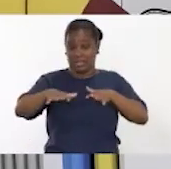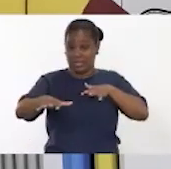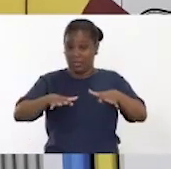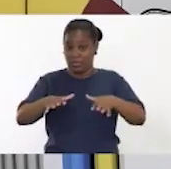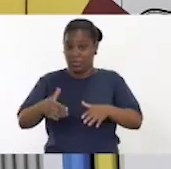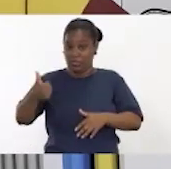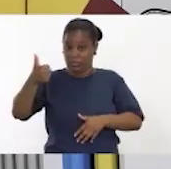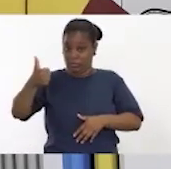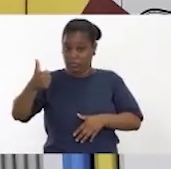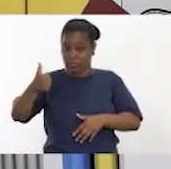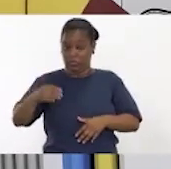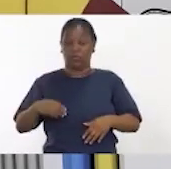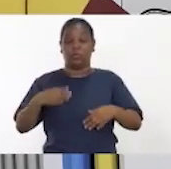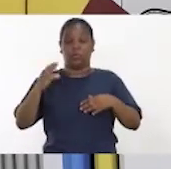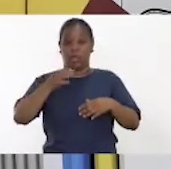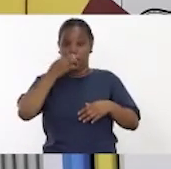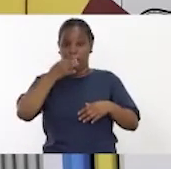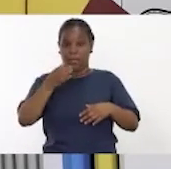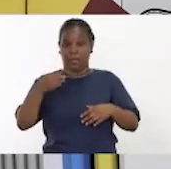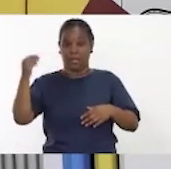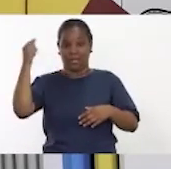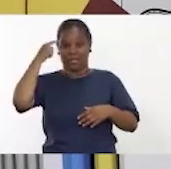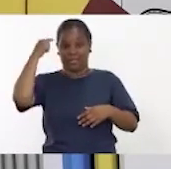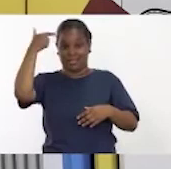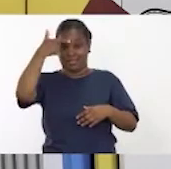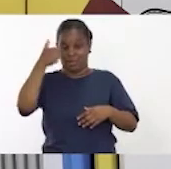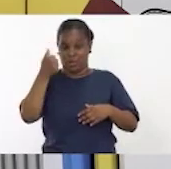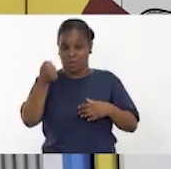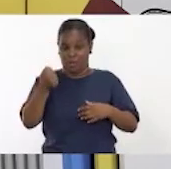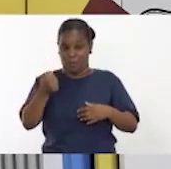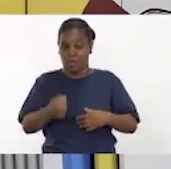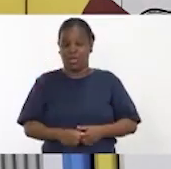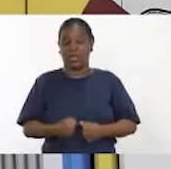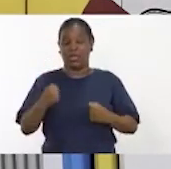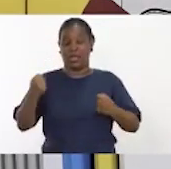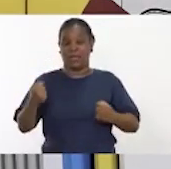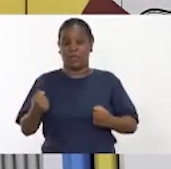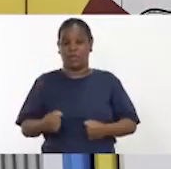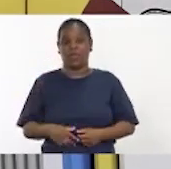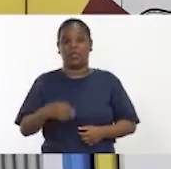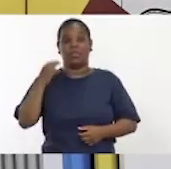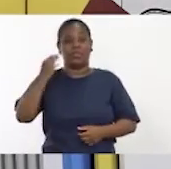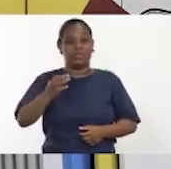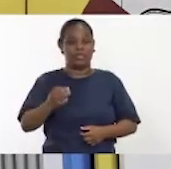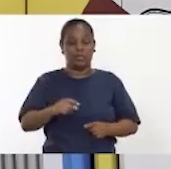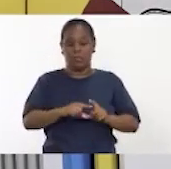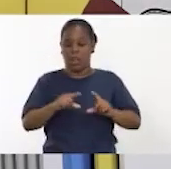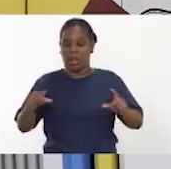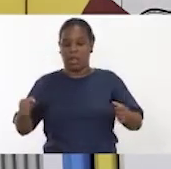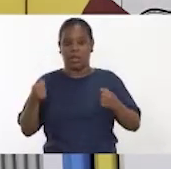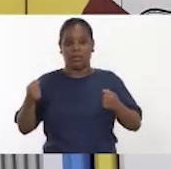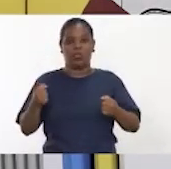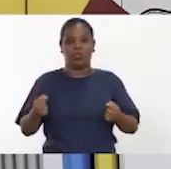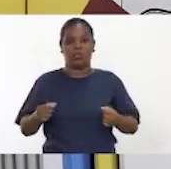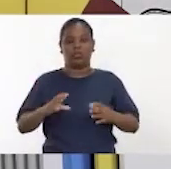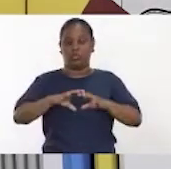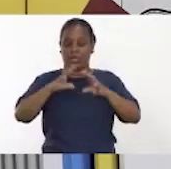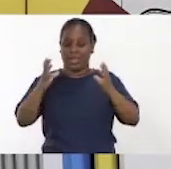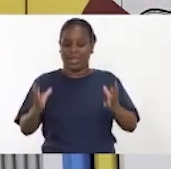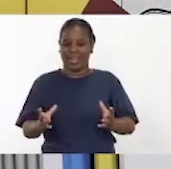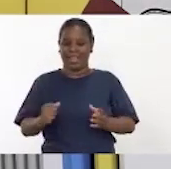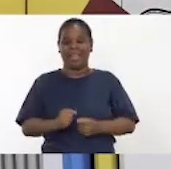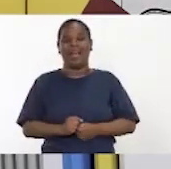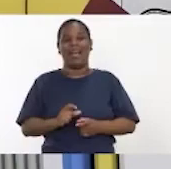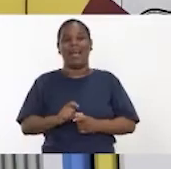el sentido que se esté moviendo, y el pulgar nos indica el sentido de la fuerza. Siempre las fuerzas, siempre son